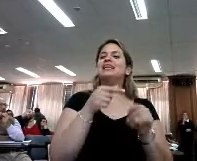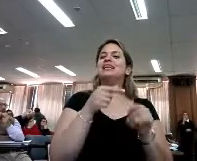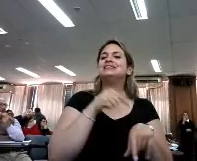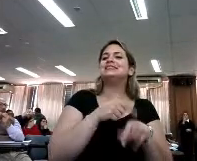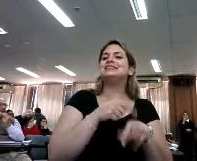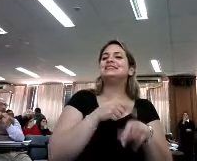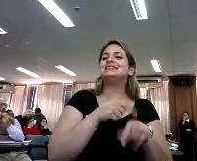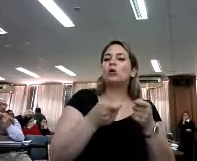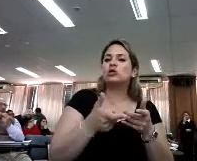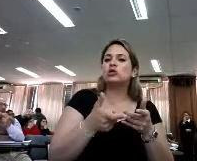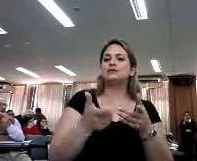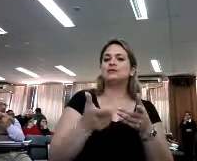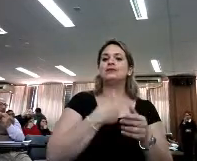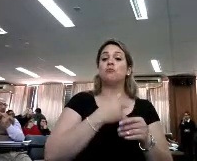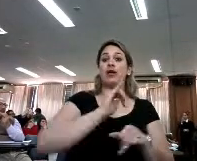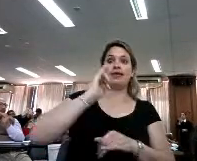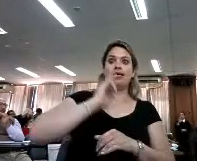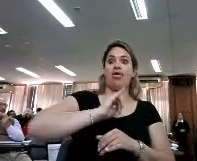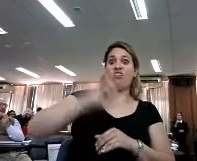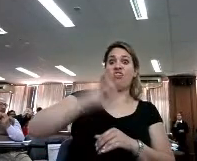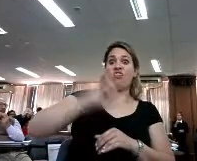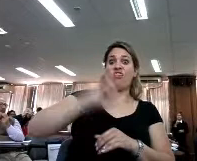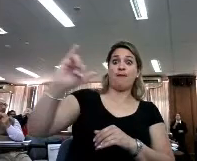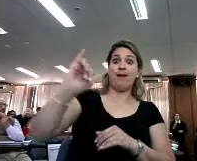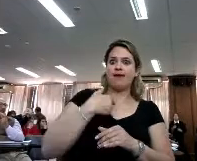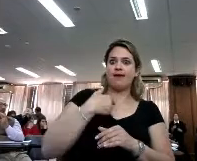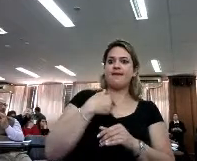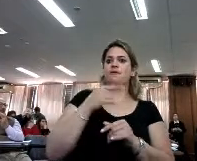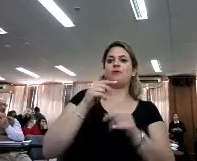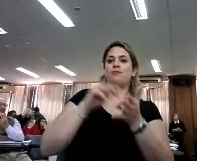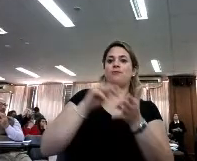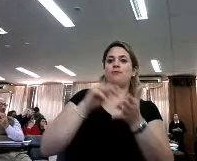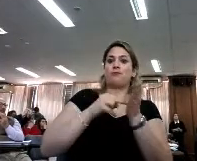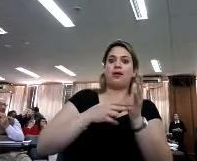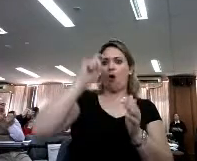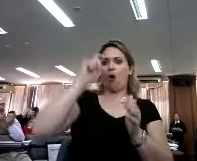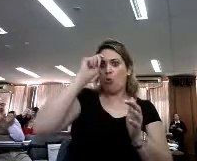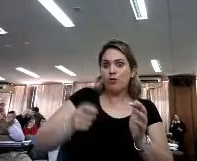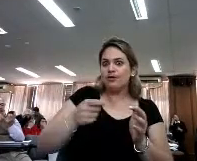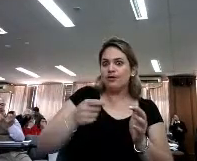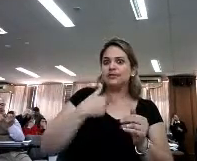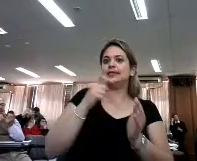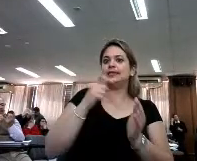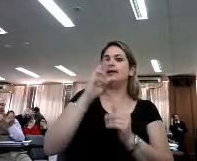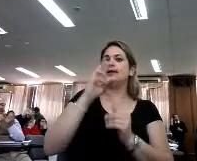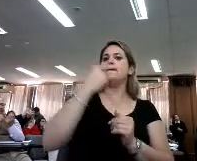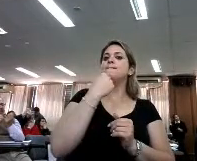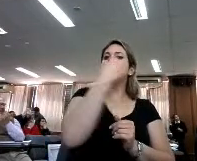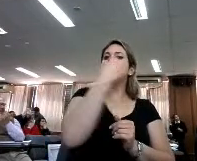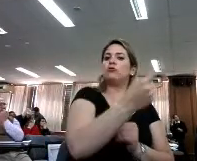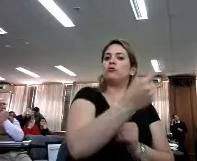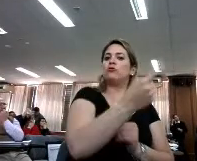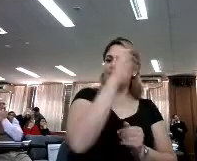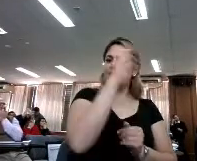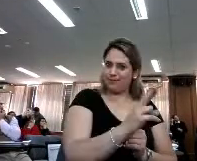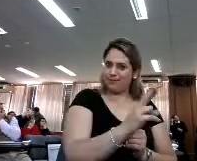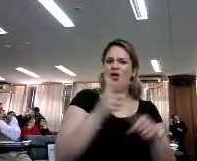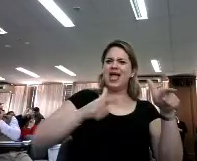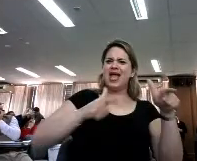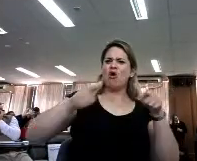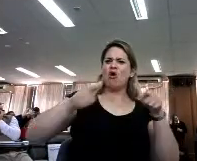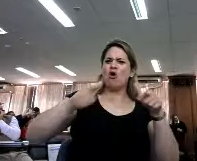a mí me pueden demandar o iniciar una acción judicial por utilizar una obra sin autorización. En Colombia decimos todo el mundo puede